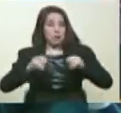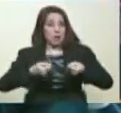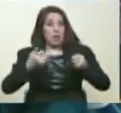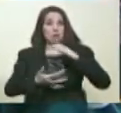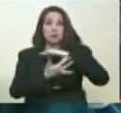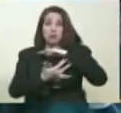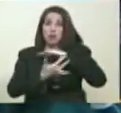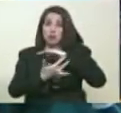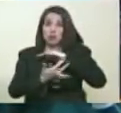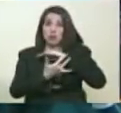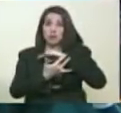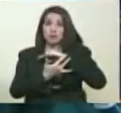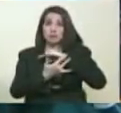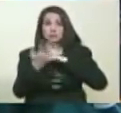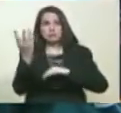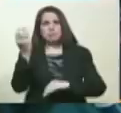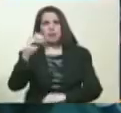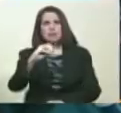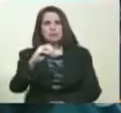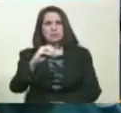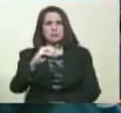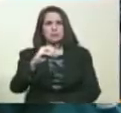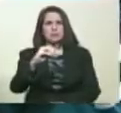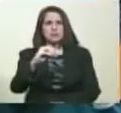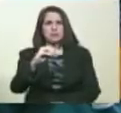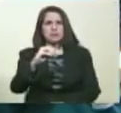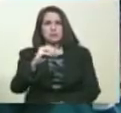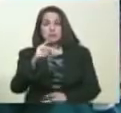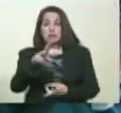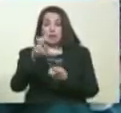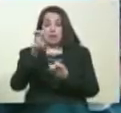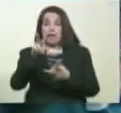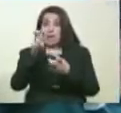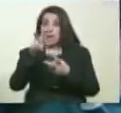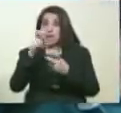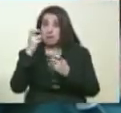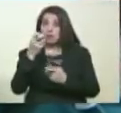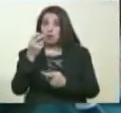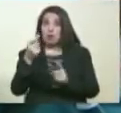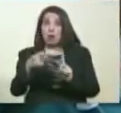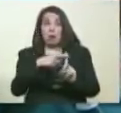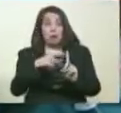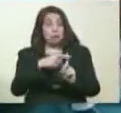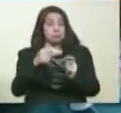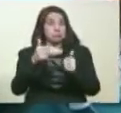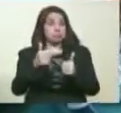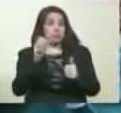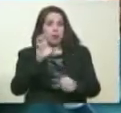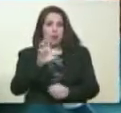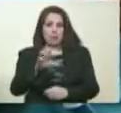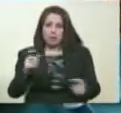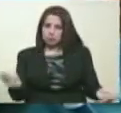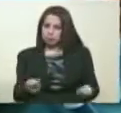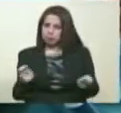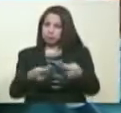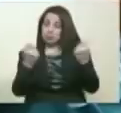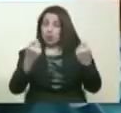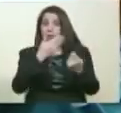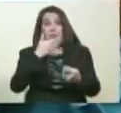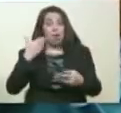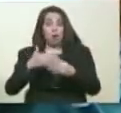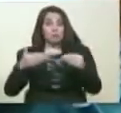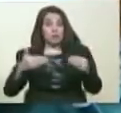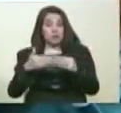tecnología y además derivan en ingresos impositivos para el país, para que el país tenga todas las divisas,